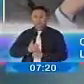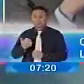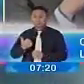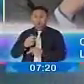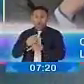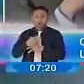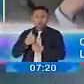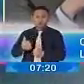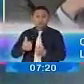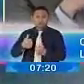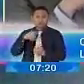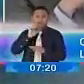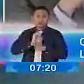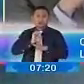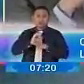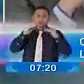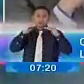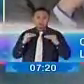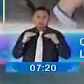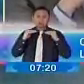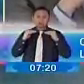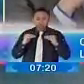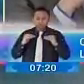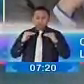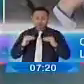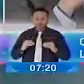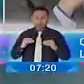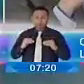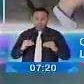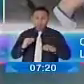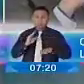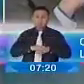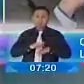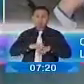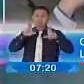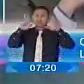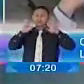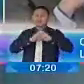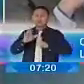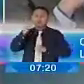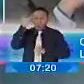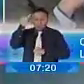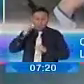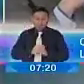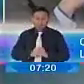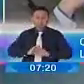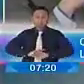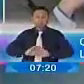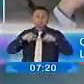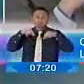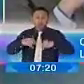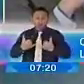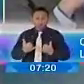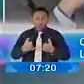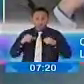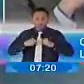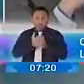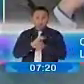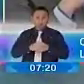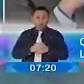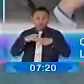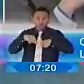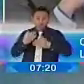crecido y nosotros de alguna forma nos habíamos quedado rezagados por un tema netamente ideológico. Pero en fin, lo que hay en este momento es